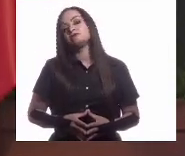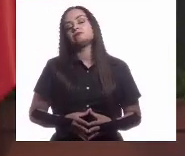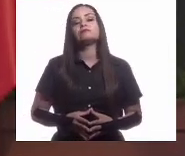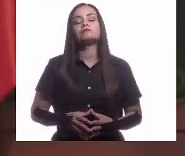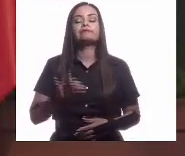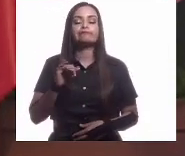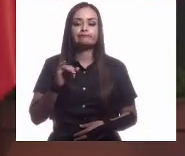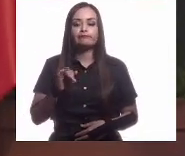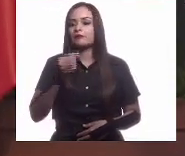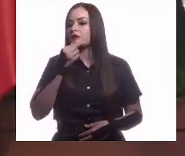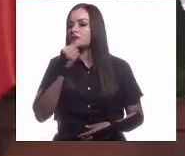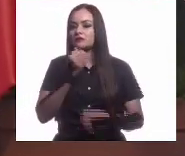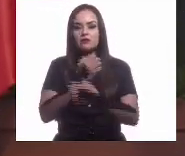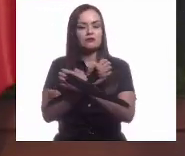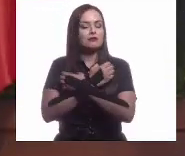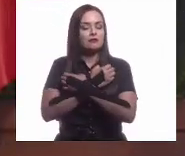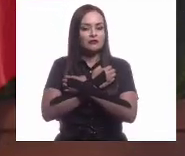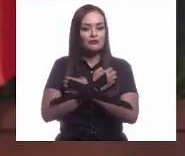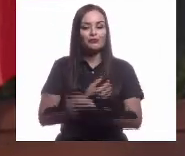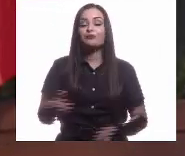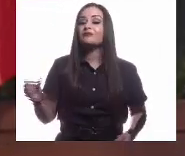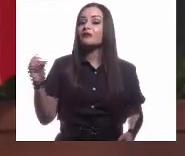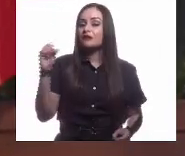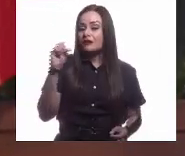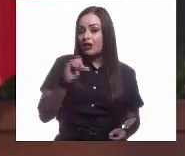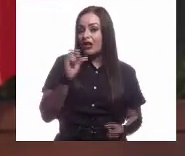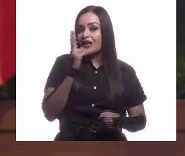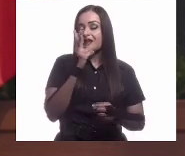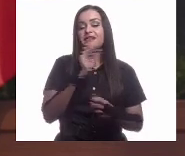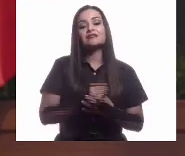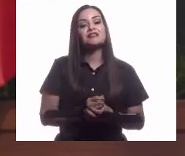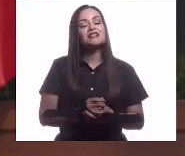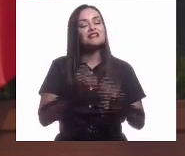para que se eduquen. Hoy, nuestro invitado